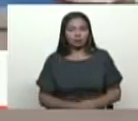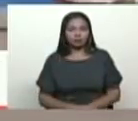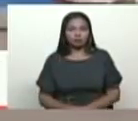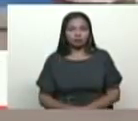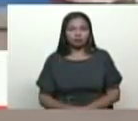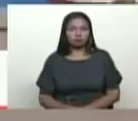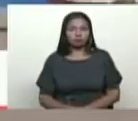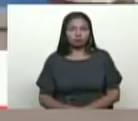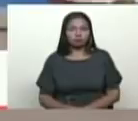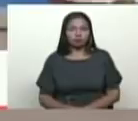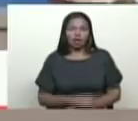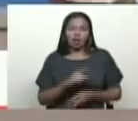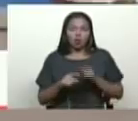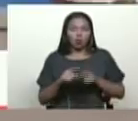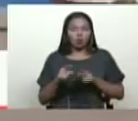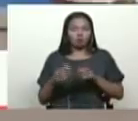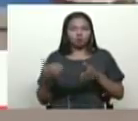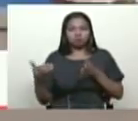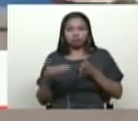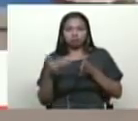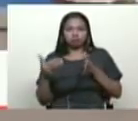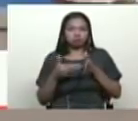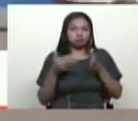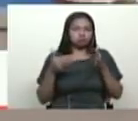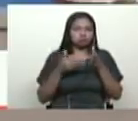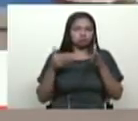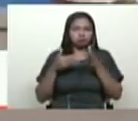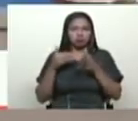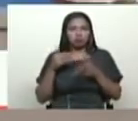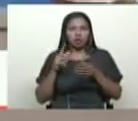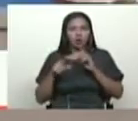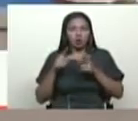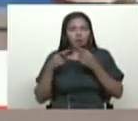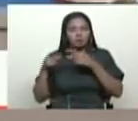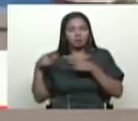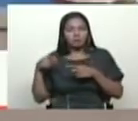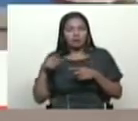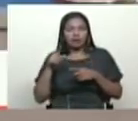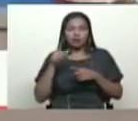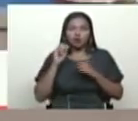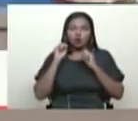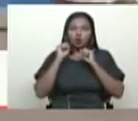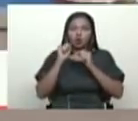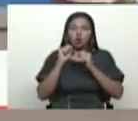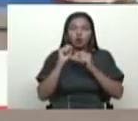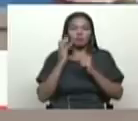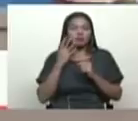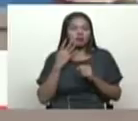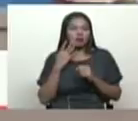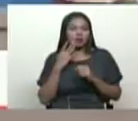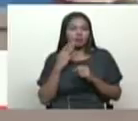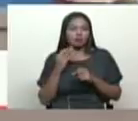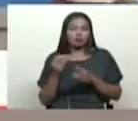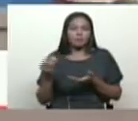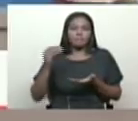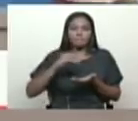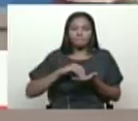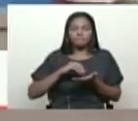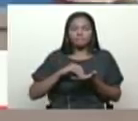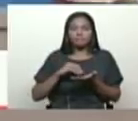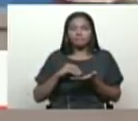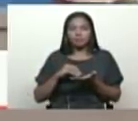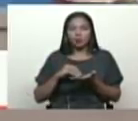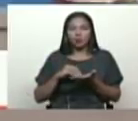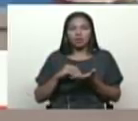la vía de algunos ataques y por otras vías, ellos logran remontar